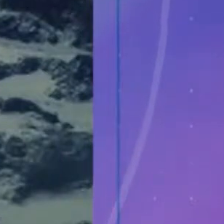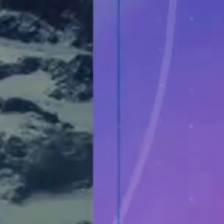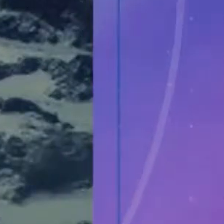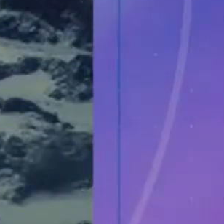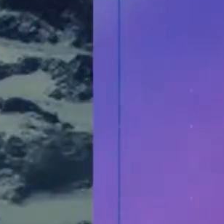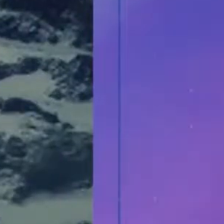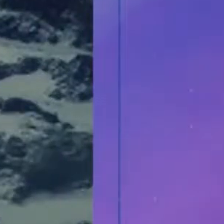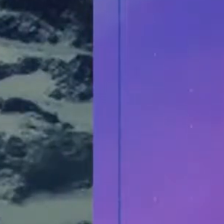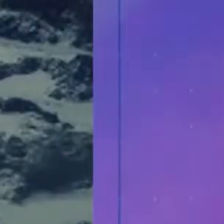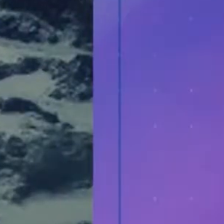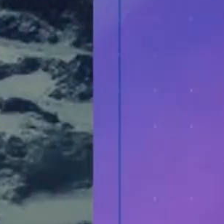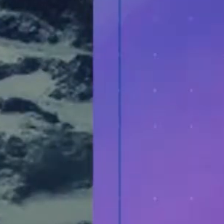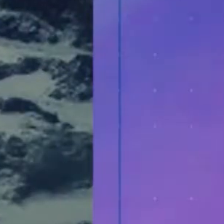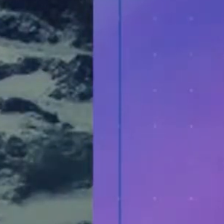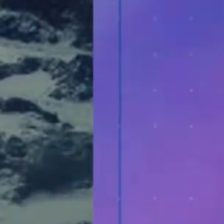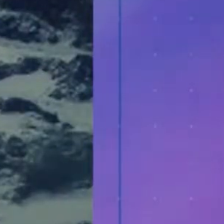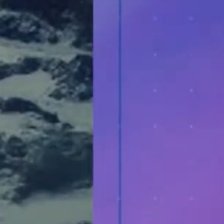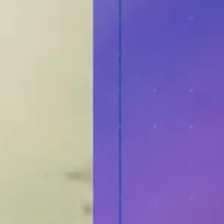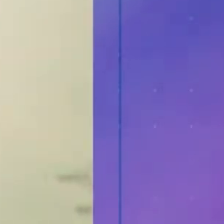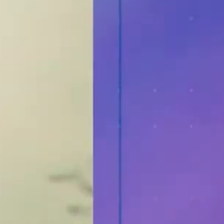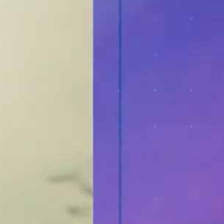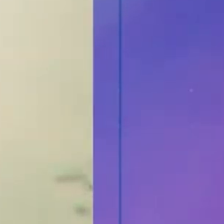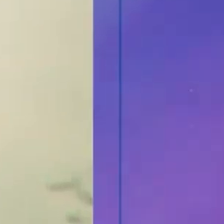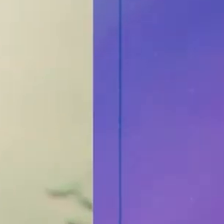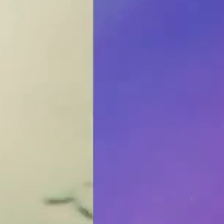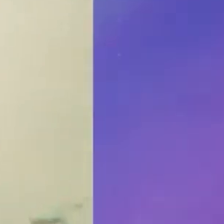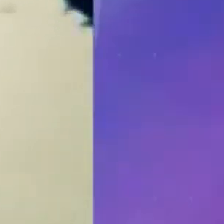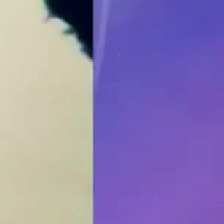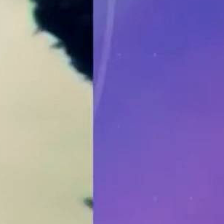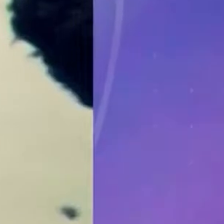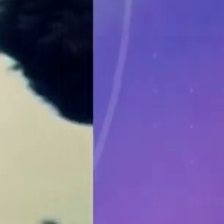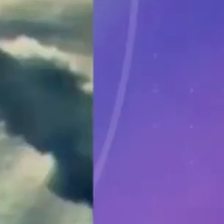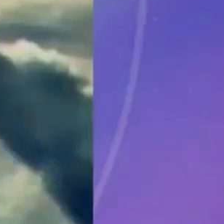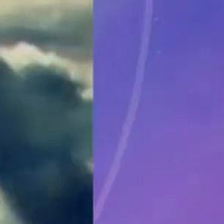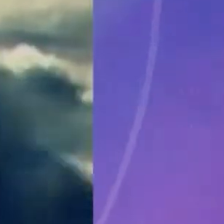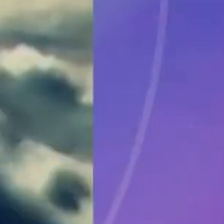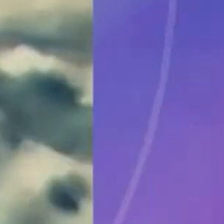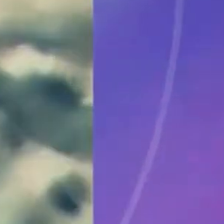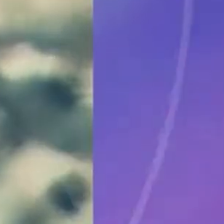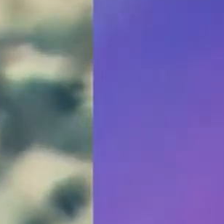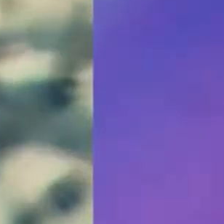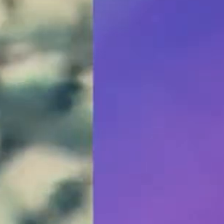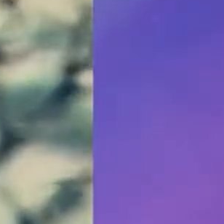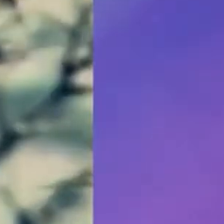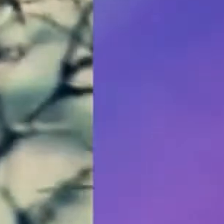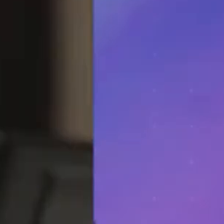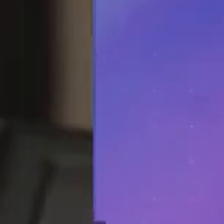yo muera, adelántate en el camino. Déjame atrás, que así me llevarás